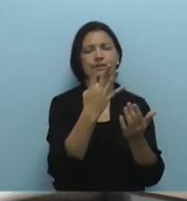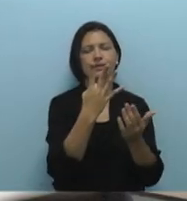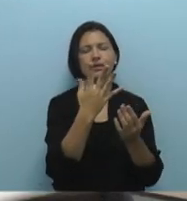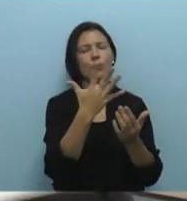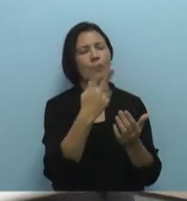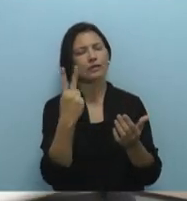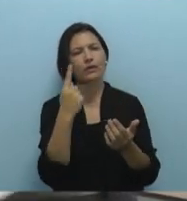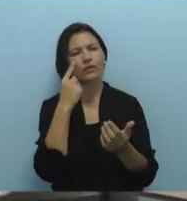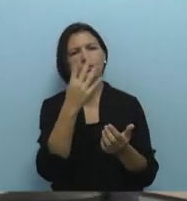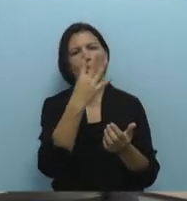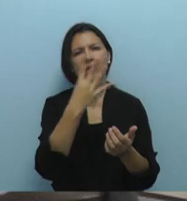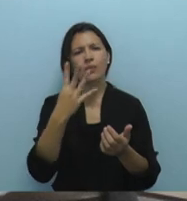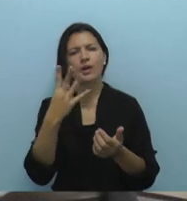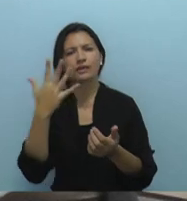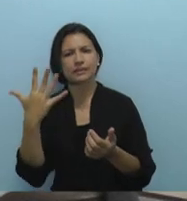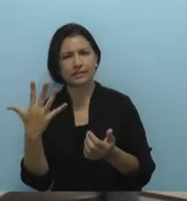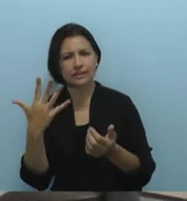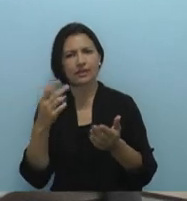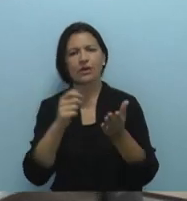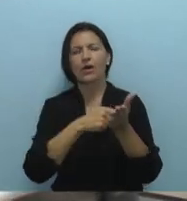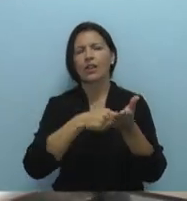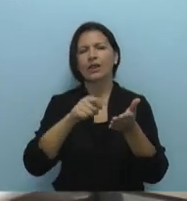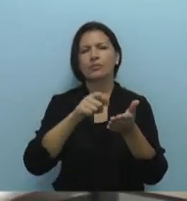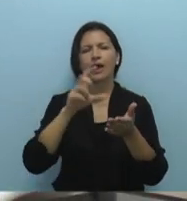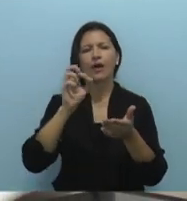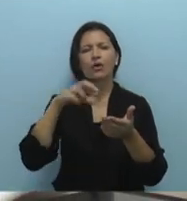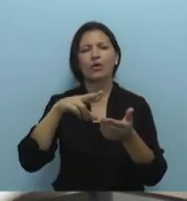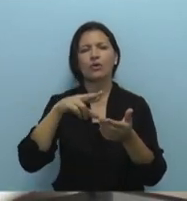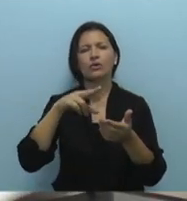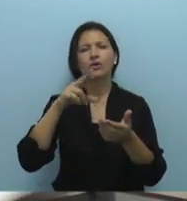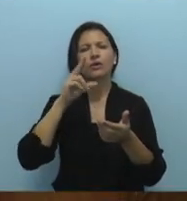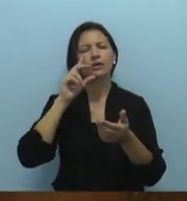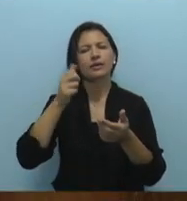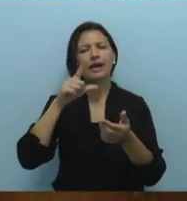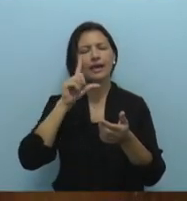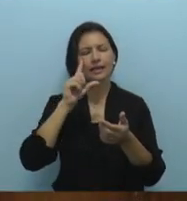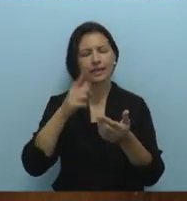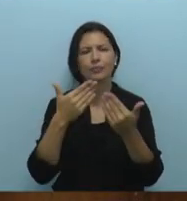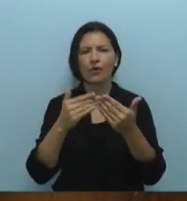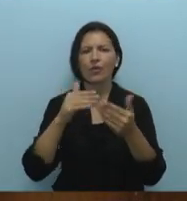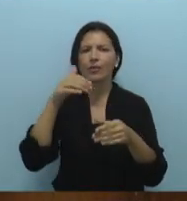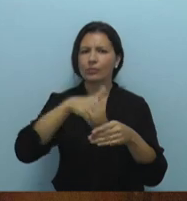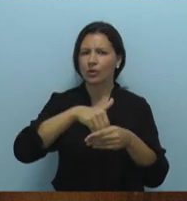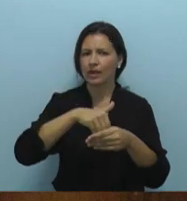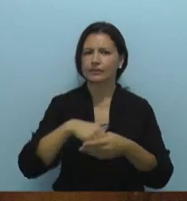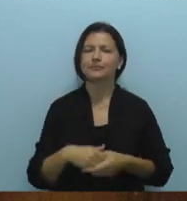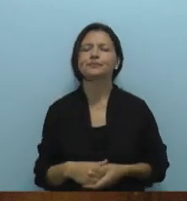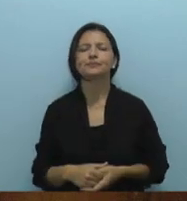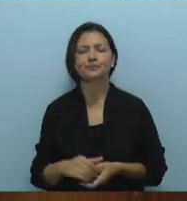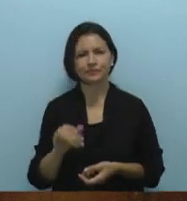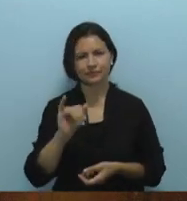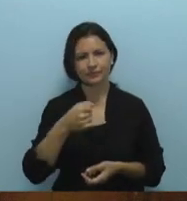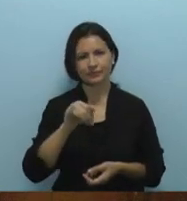52445 de la diputada mandato cumplido María Laura Corniali. Muchas gracias. A votación el pedido de preferencia,